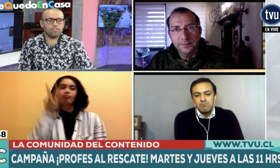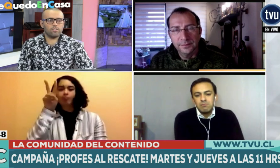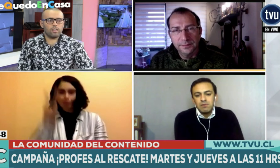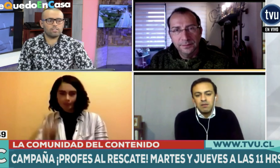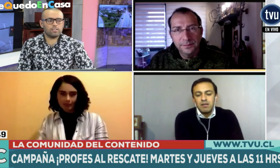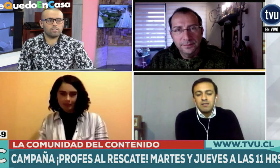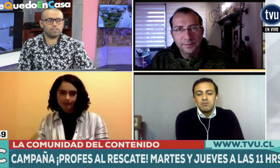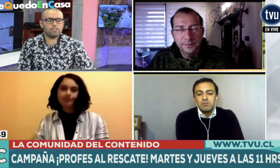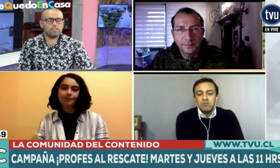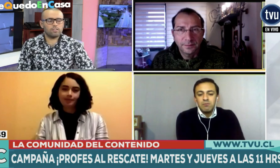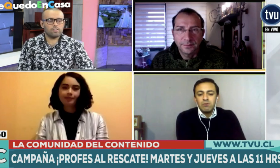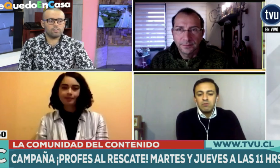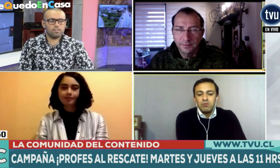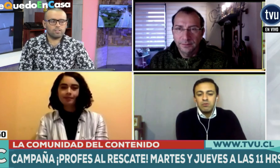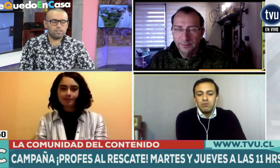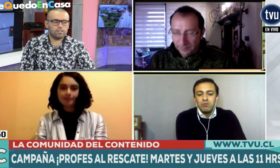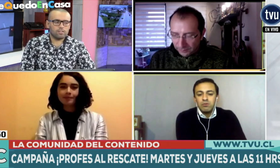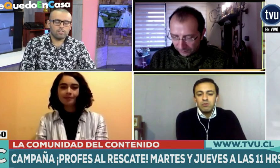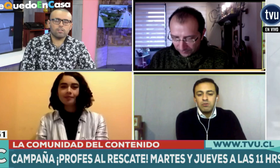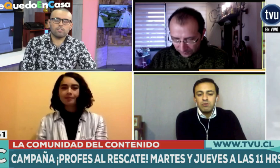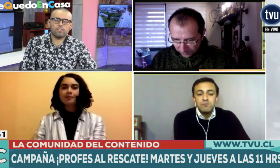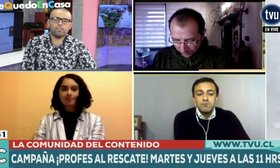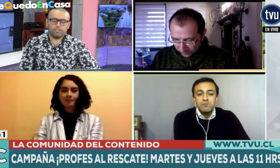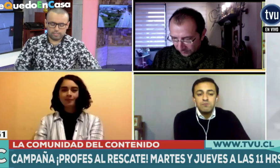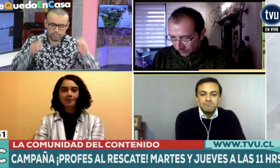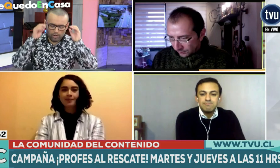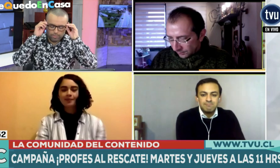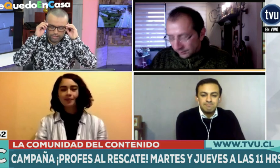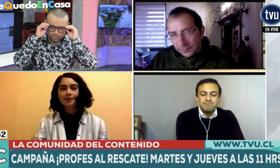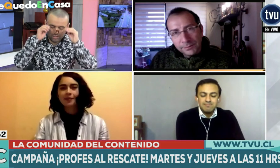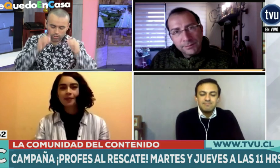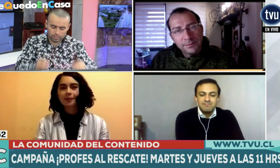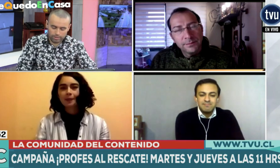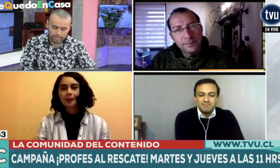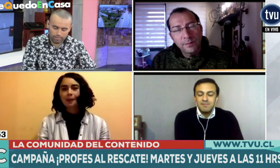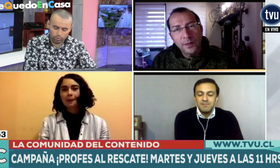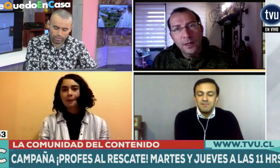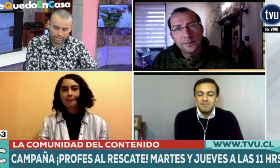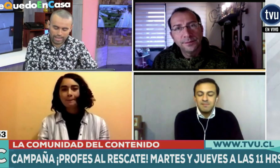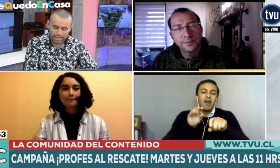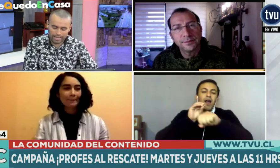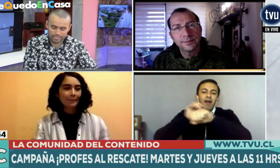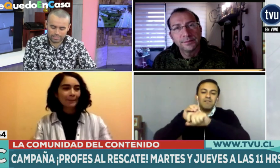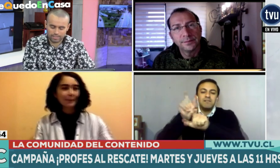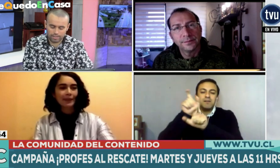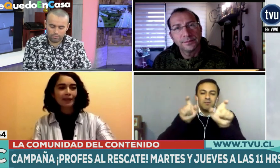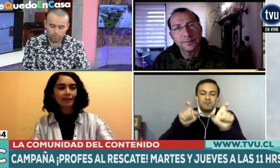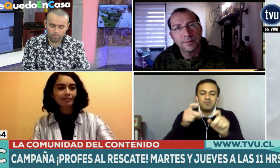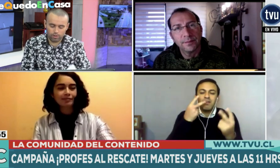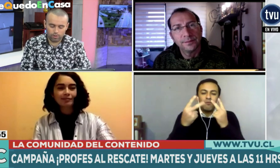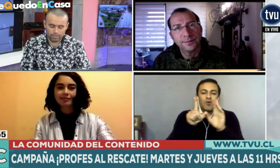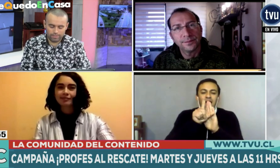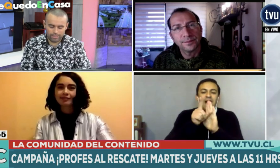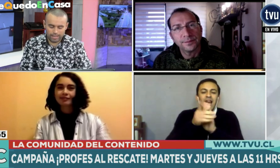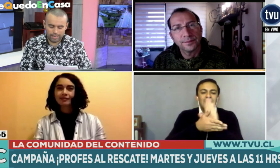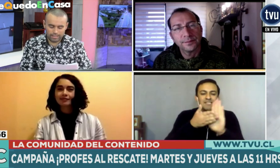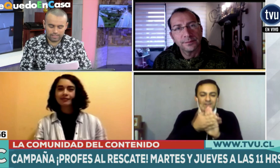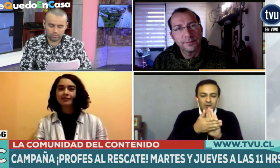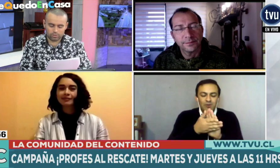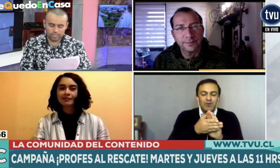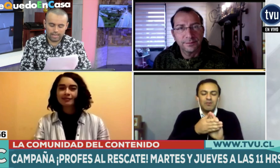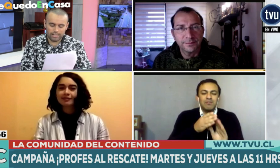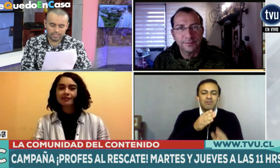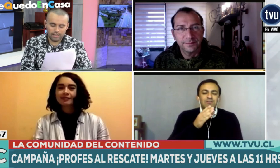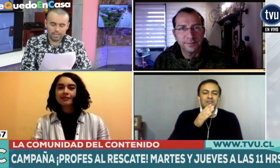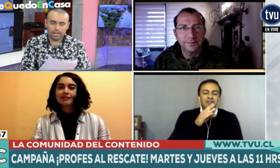media. En este caso, tenemos dos secciones ya que están funcionando. Hacemos la invitación entonces para que busquen a LENSE, Vivo Vivo, a través de las